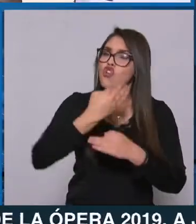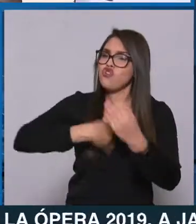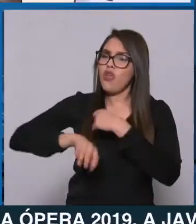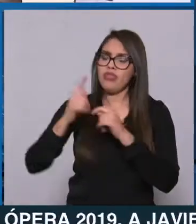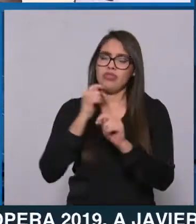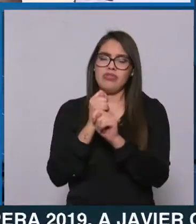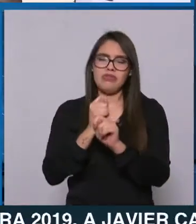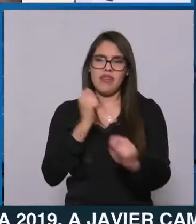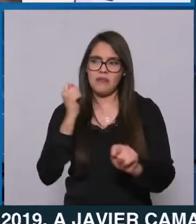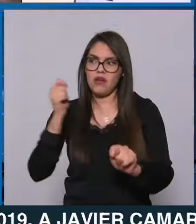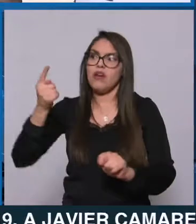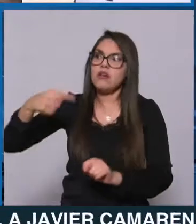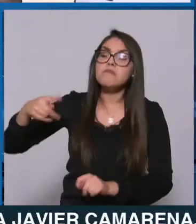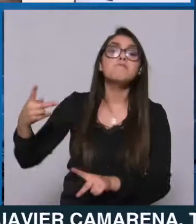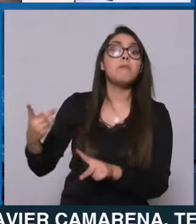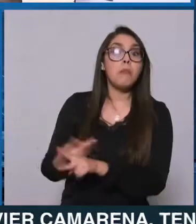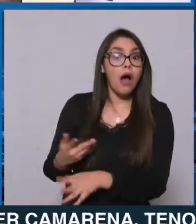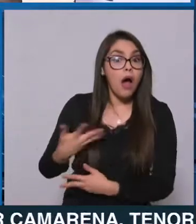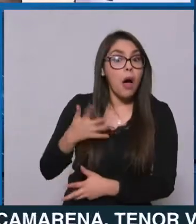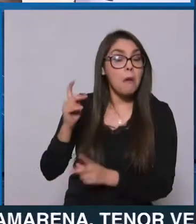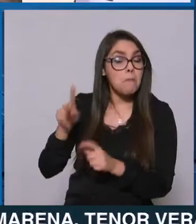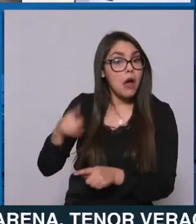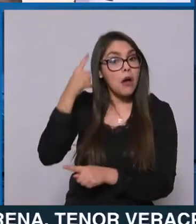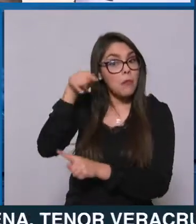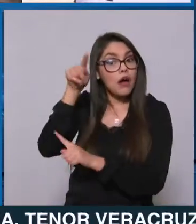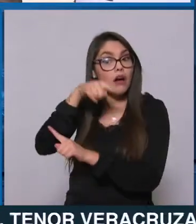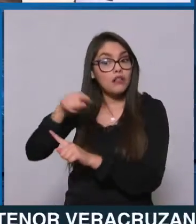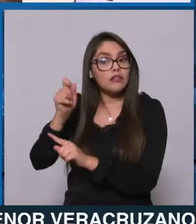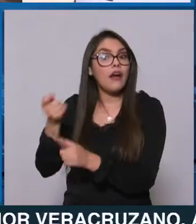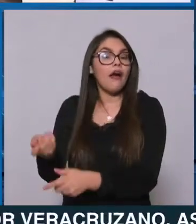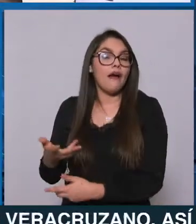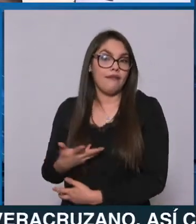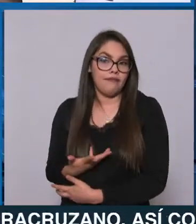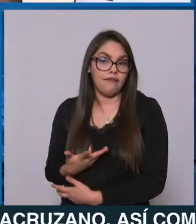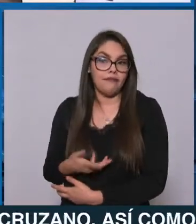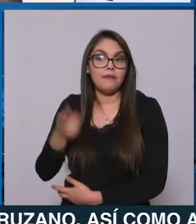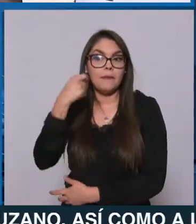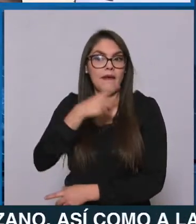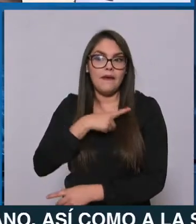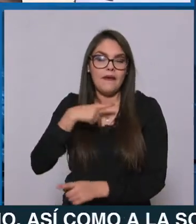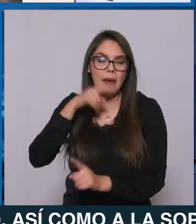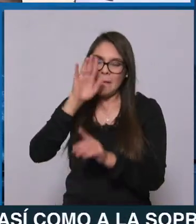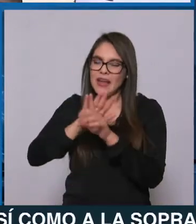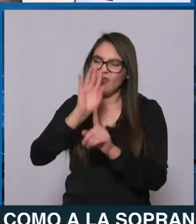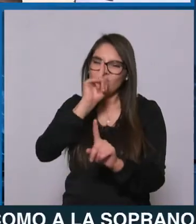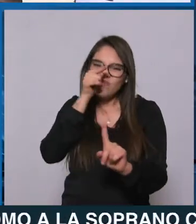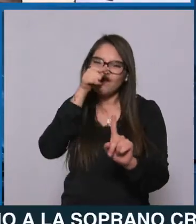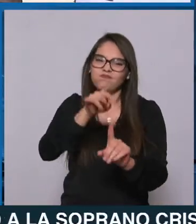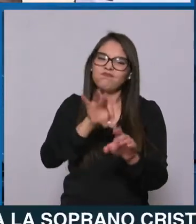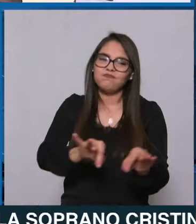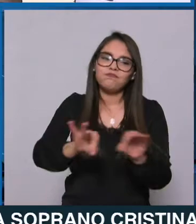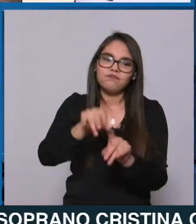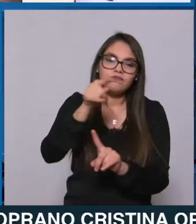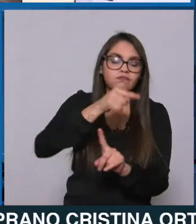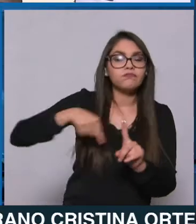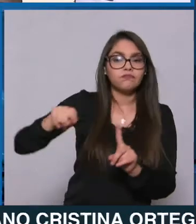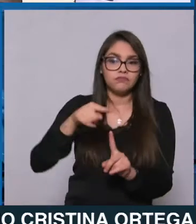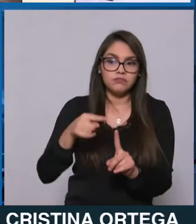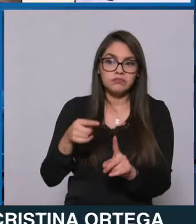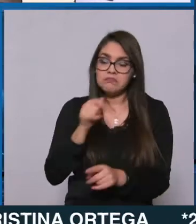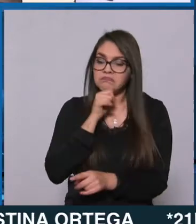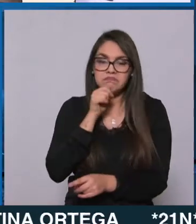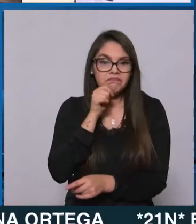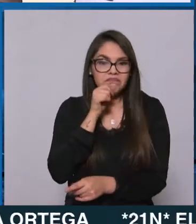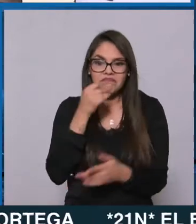estamos sabiendo de eso? ¿Qué plan hay al respecto para que esté el foco de atención en ellos? No lo